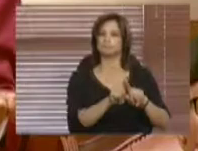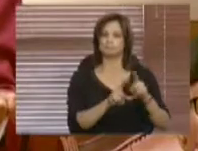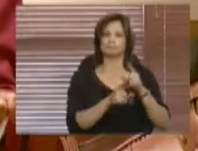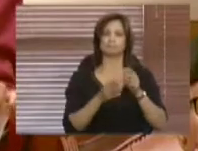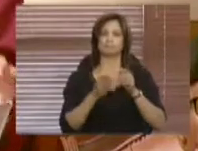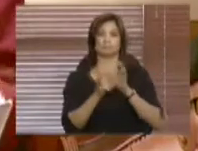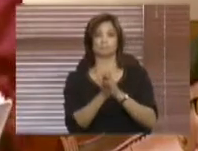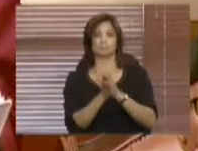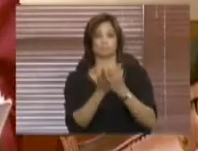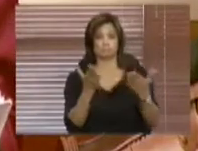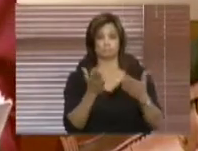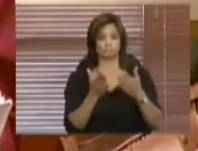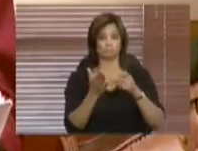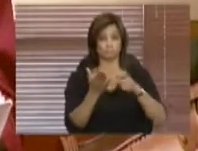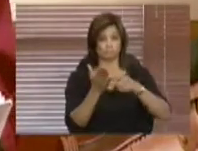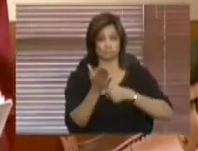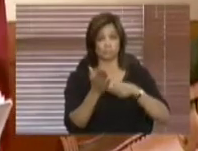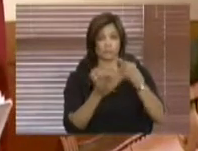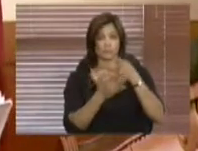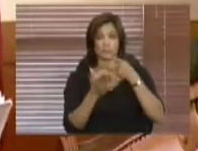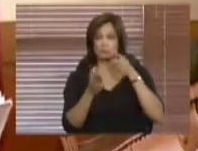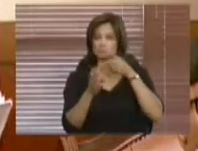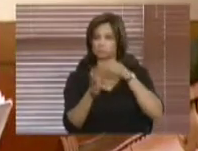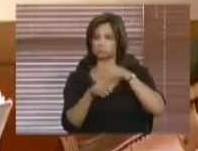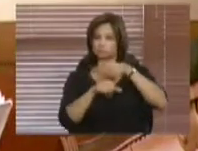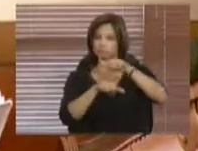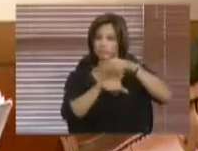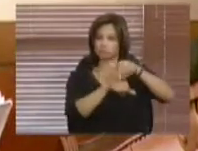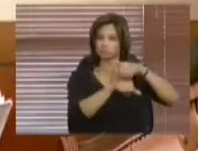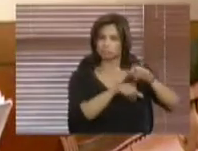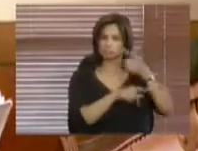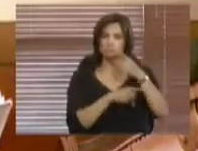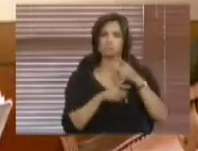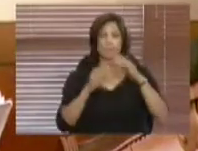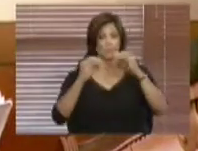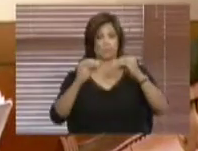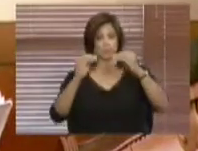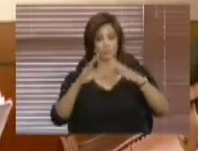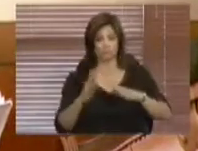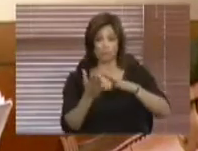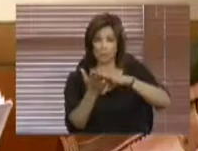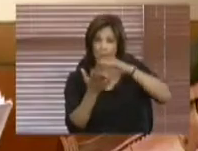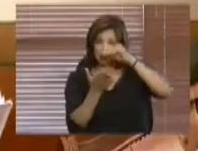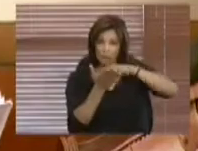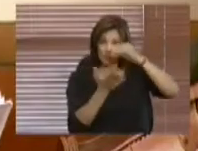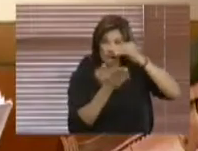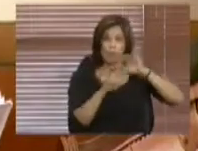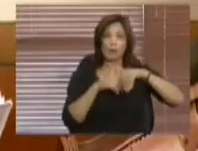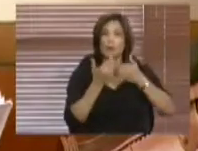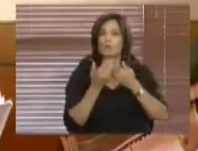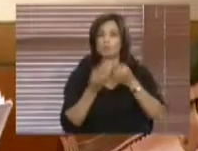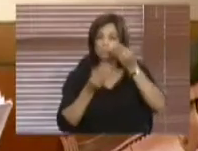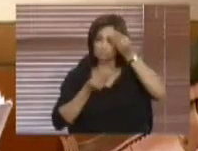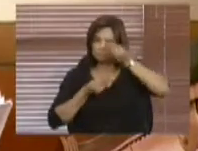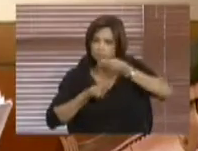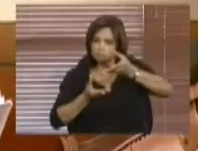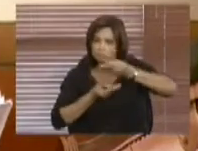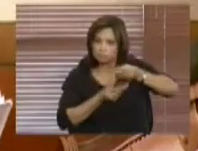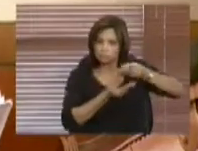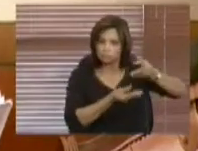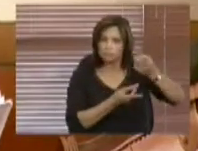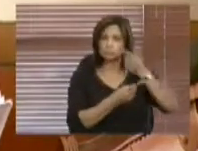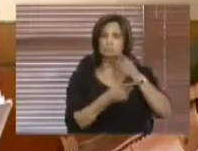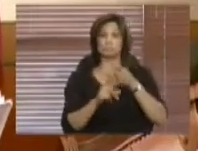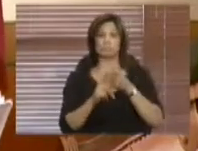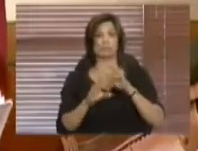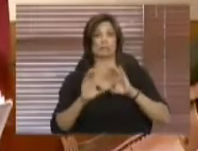guías docentes encaminadas a orientar a los maestros sobre cómo transmitir la Constitución desde